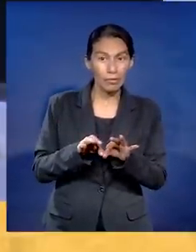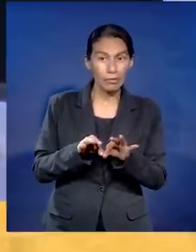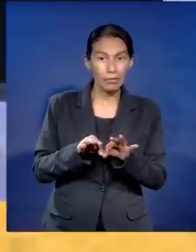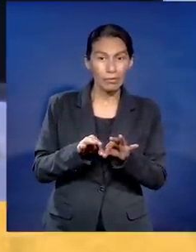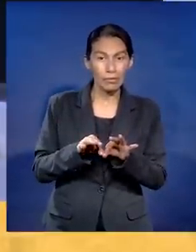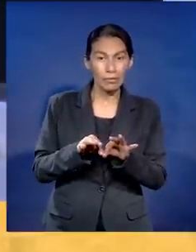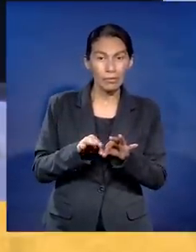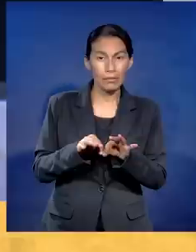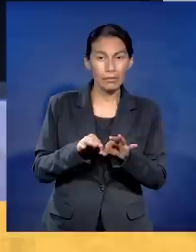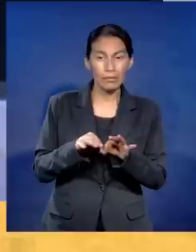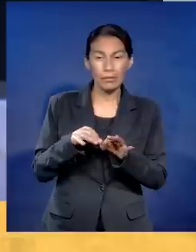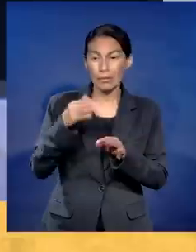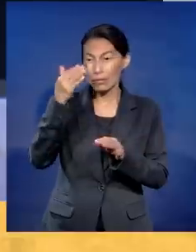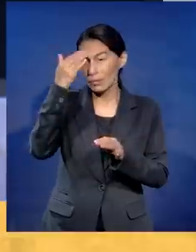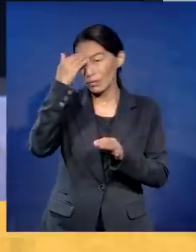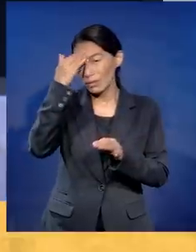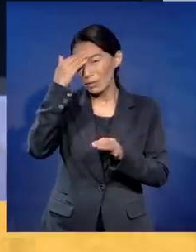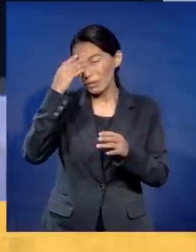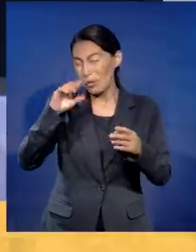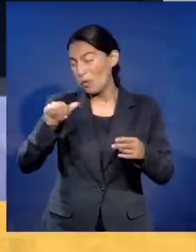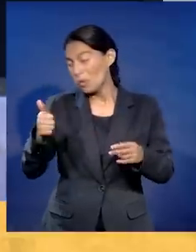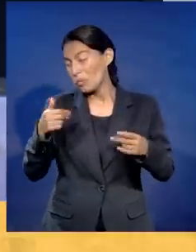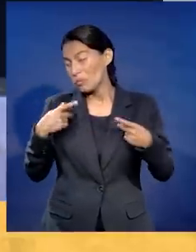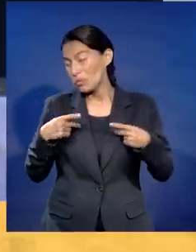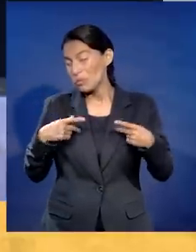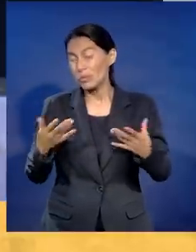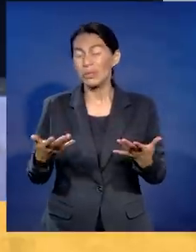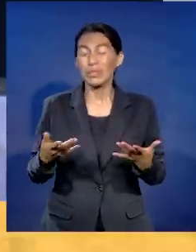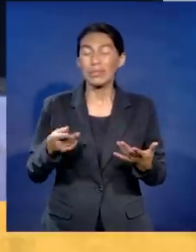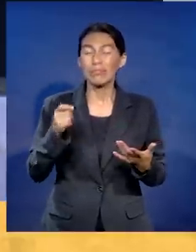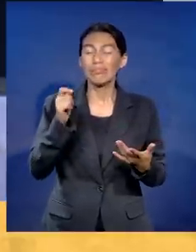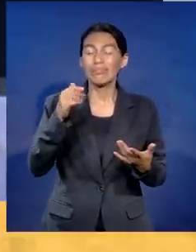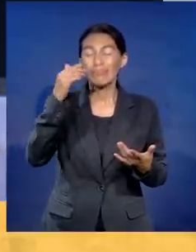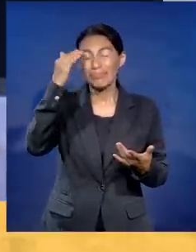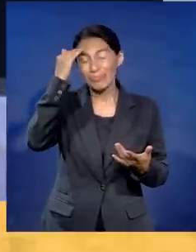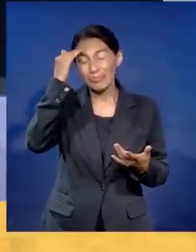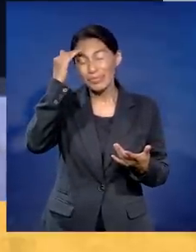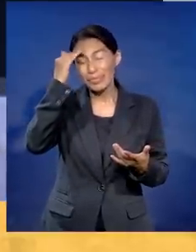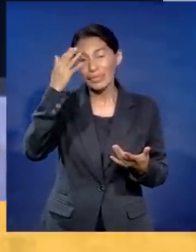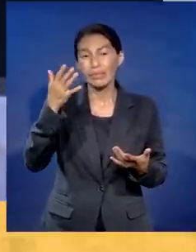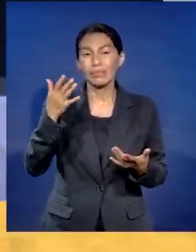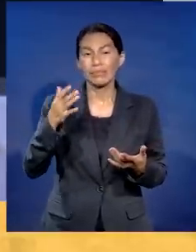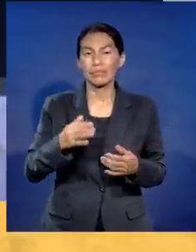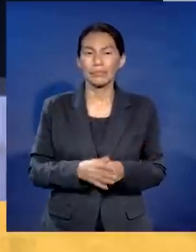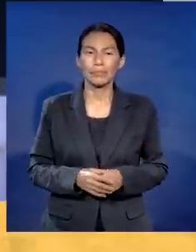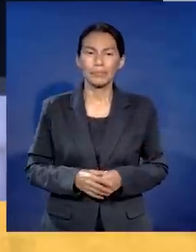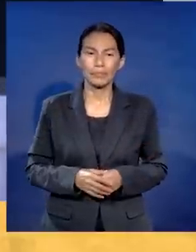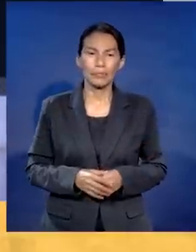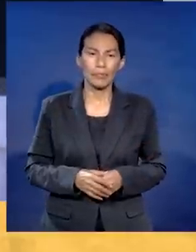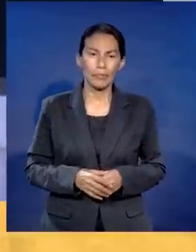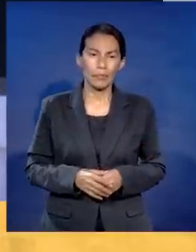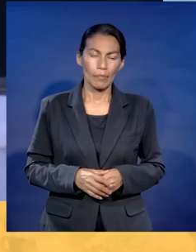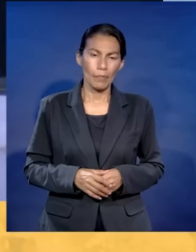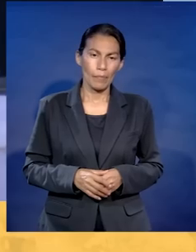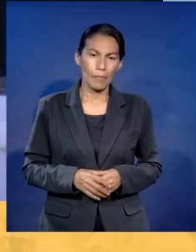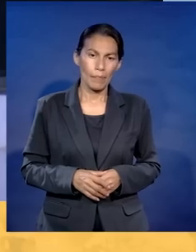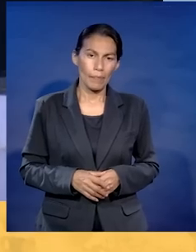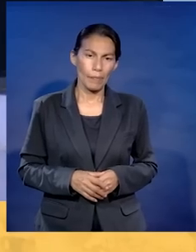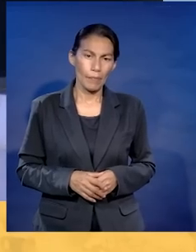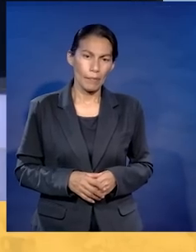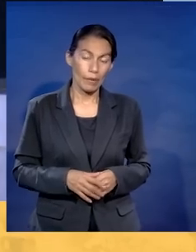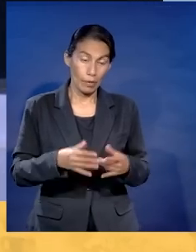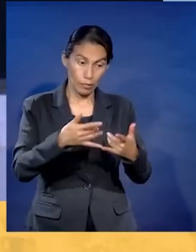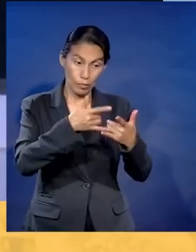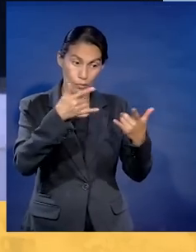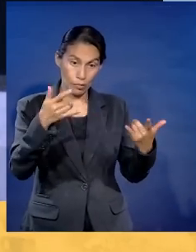Es importante saber qué hay en la expectativa de la otra persona. La